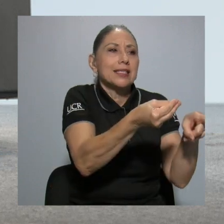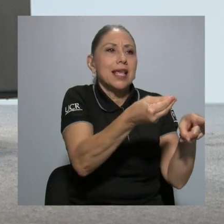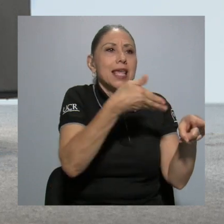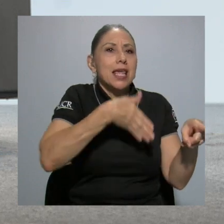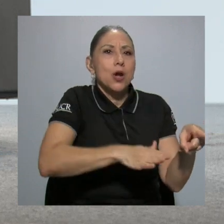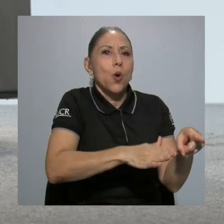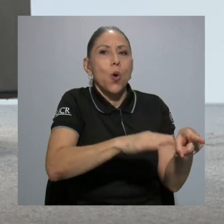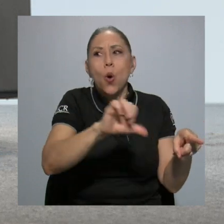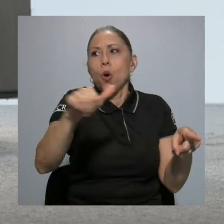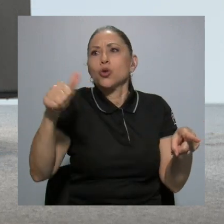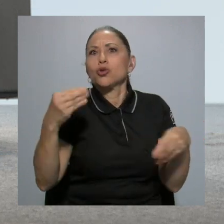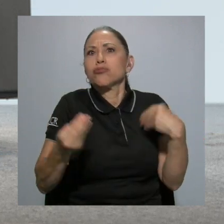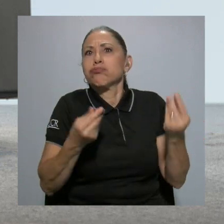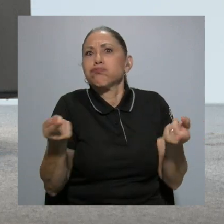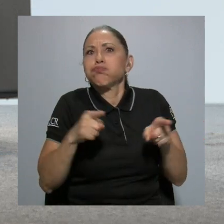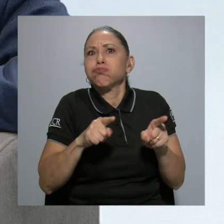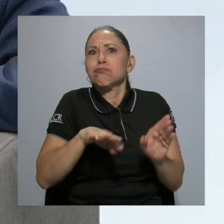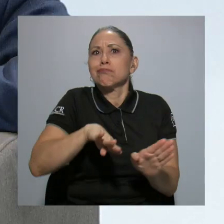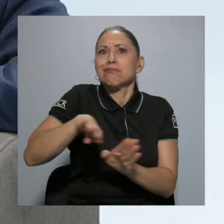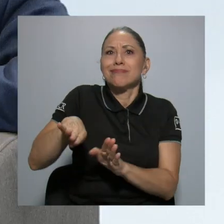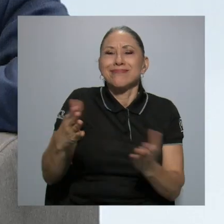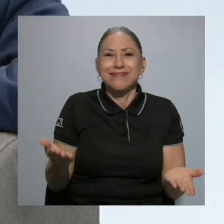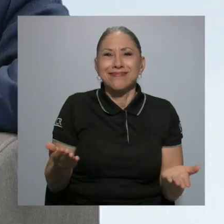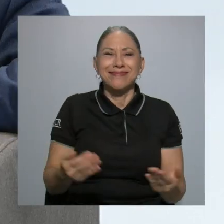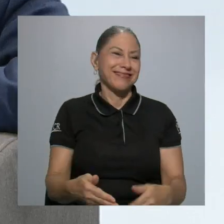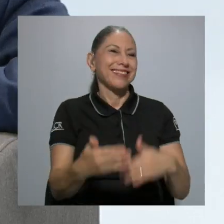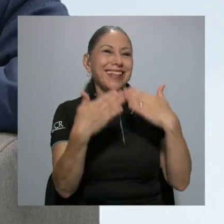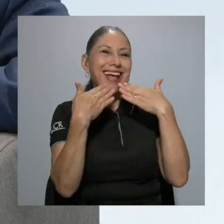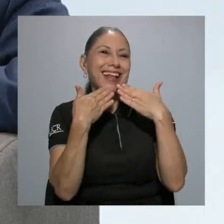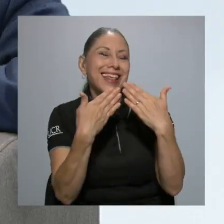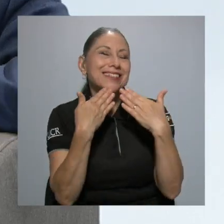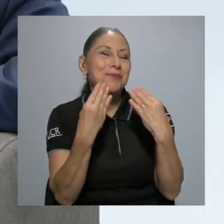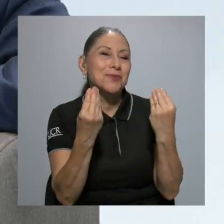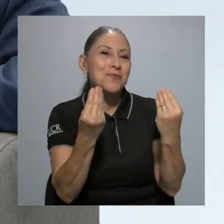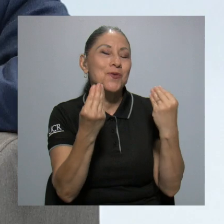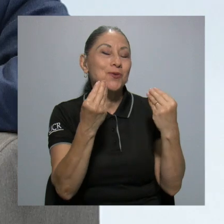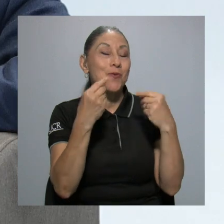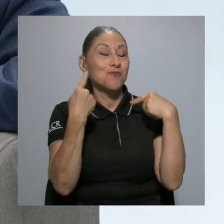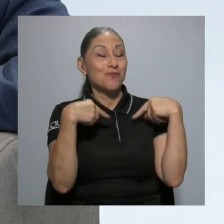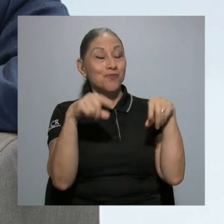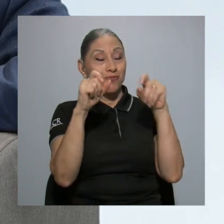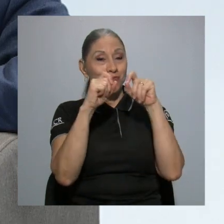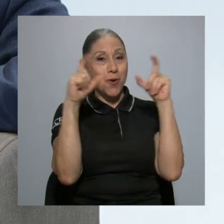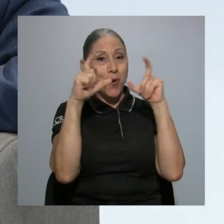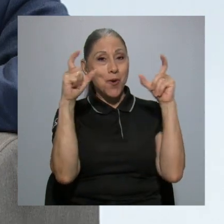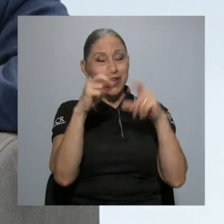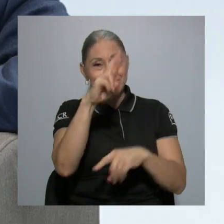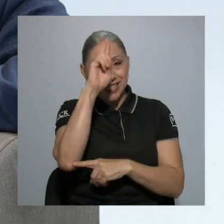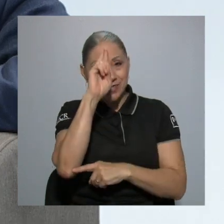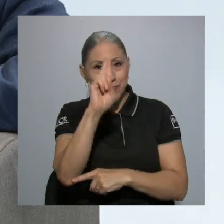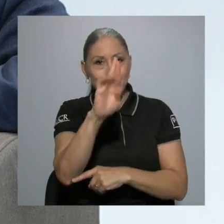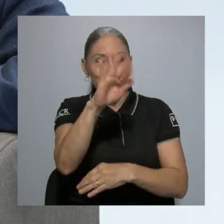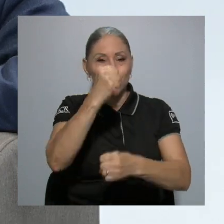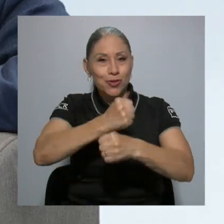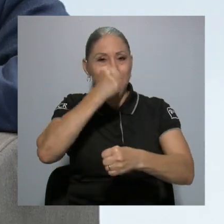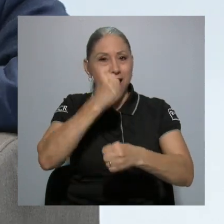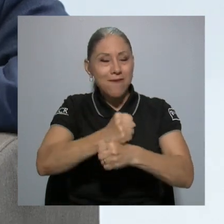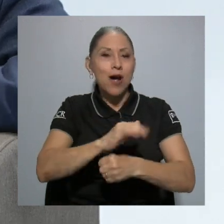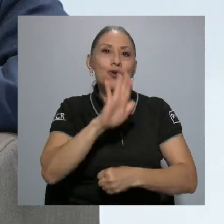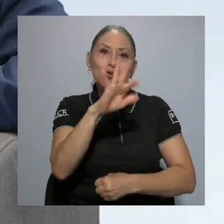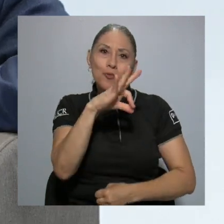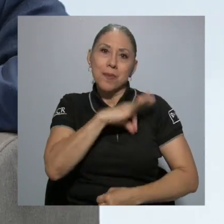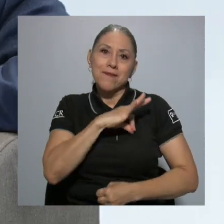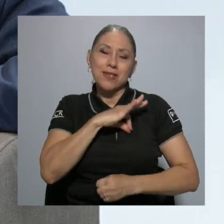Muy bien, don Mario. Le agradecemos muchísimo mi admiración y respeto para el trabajo y los aportes a la ciencia y a